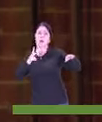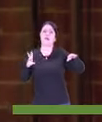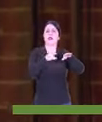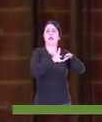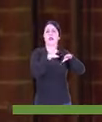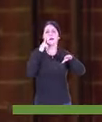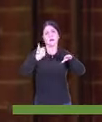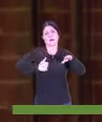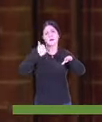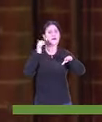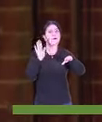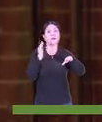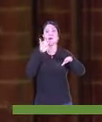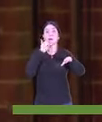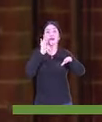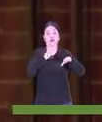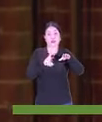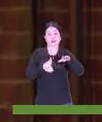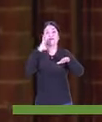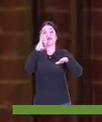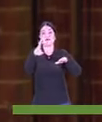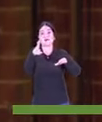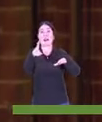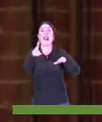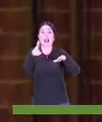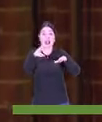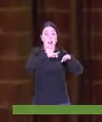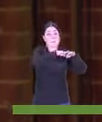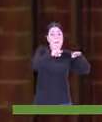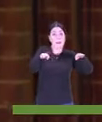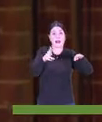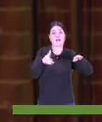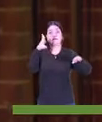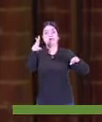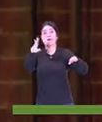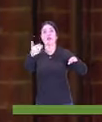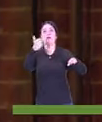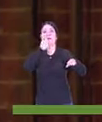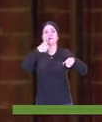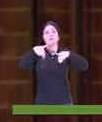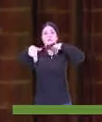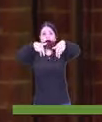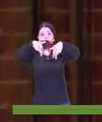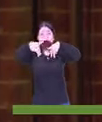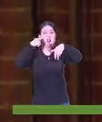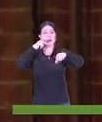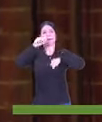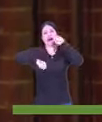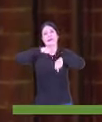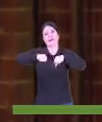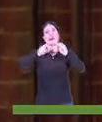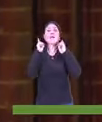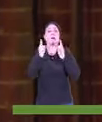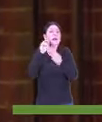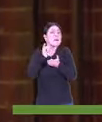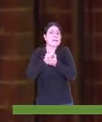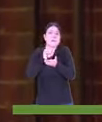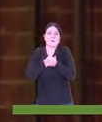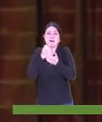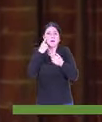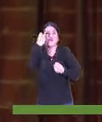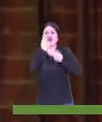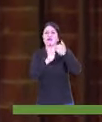la bicicleta sobre los andenes, tenemos más interacciones entre peatones, bicicleta, pero también con los mismos vehículos. Porque